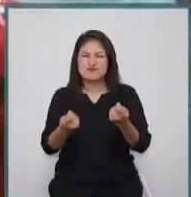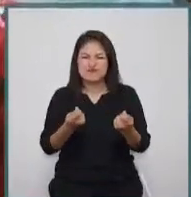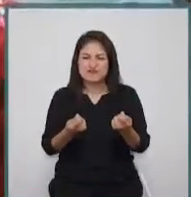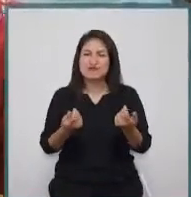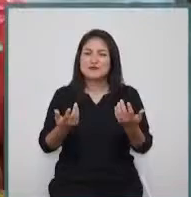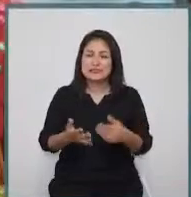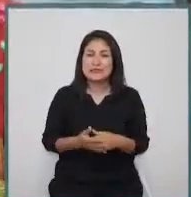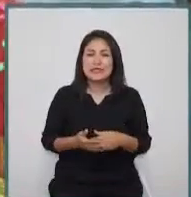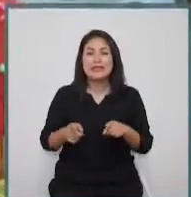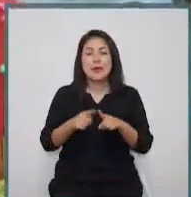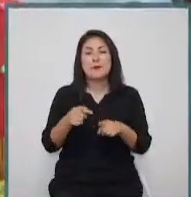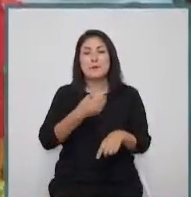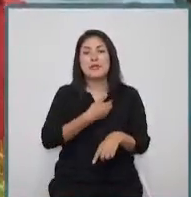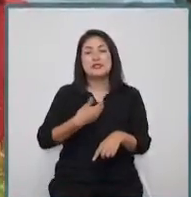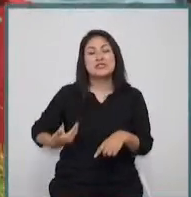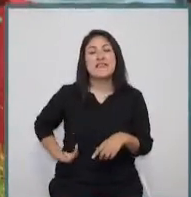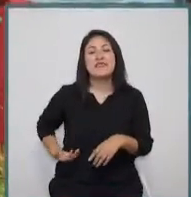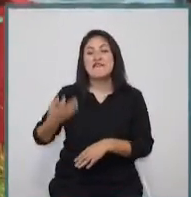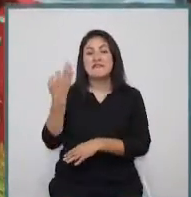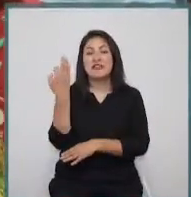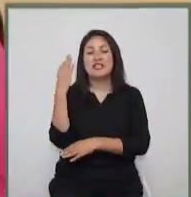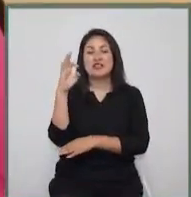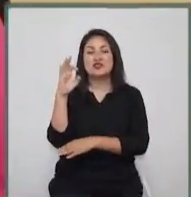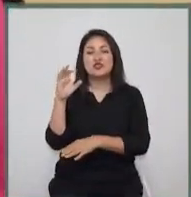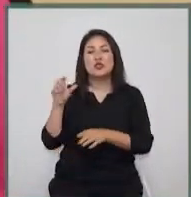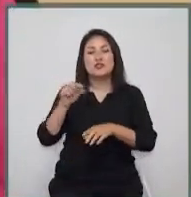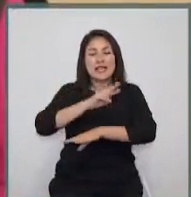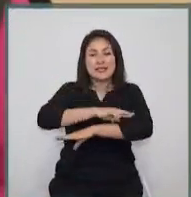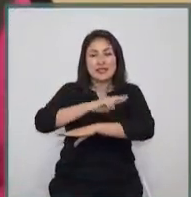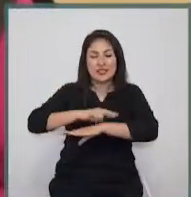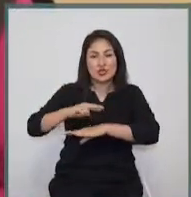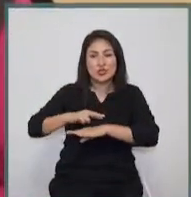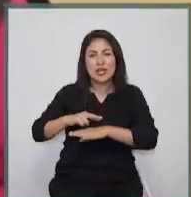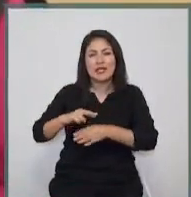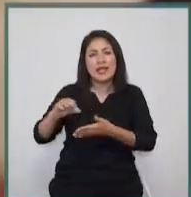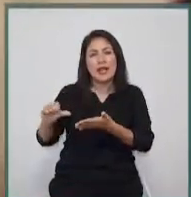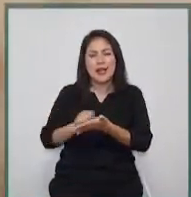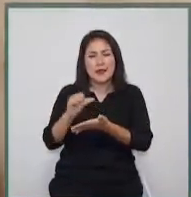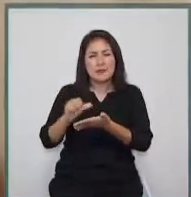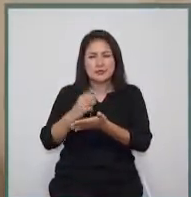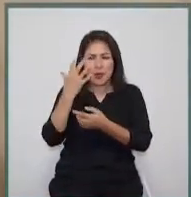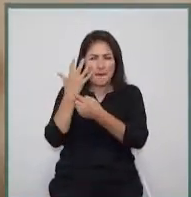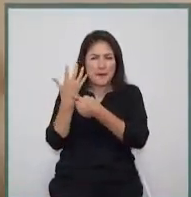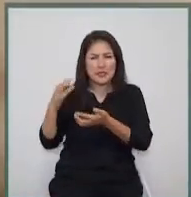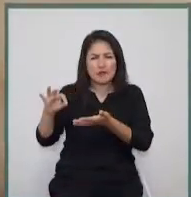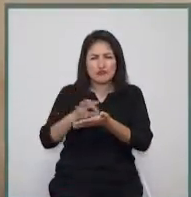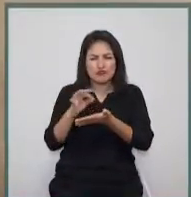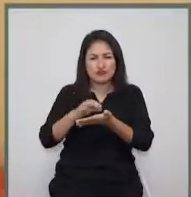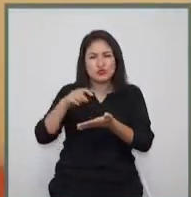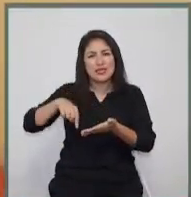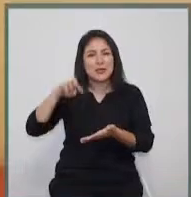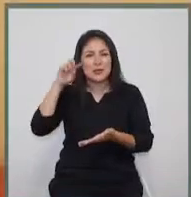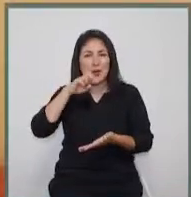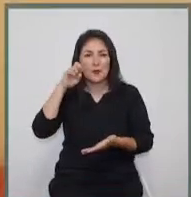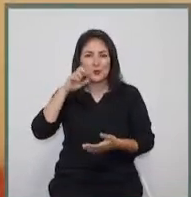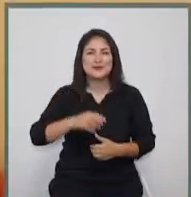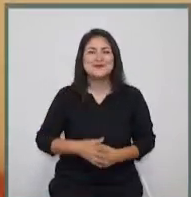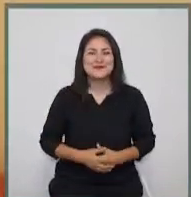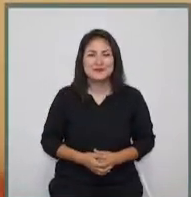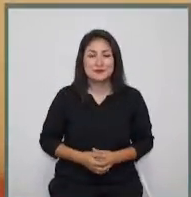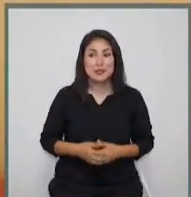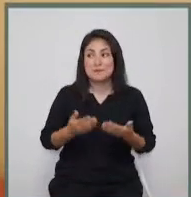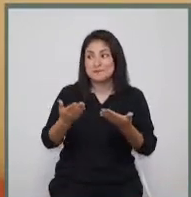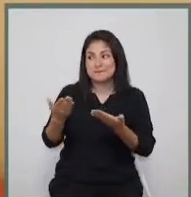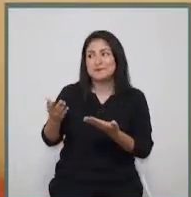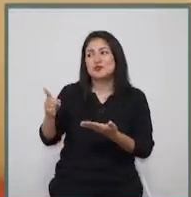y también soy presidenta de la Federación Regional de Artistas Bordadores, Mascareros y Trajes Típicos de la región de Puno. Dejamos